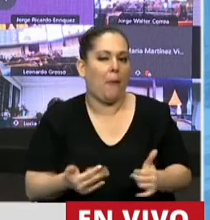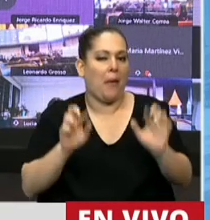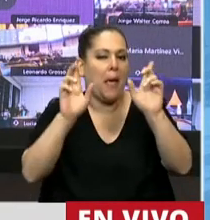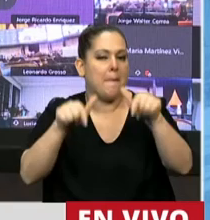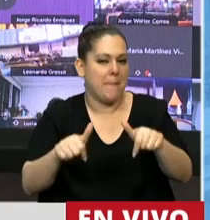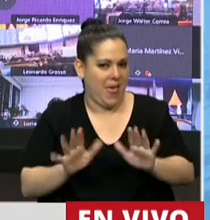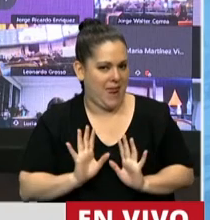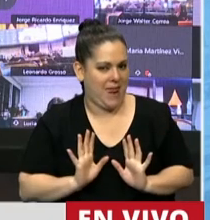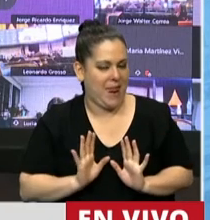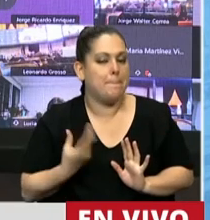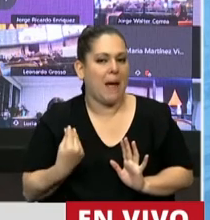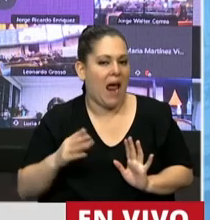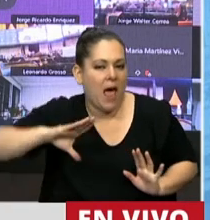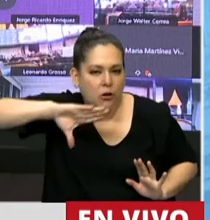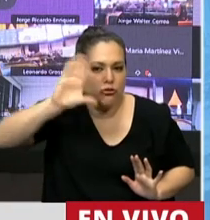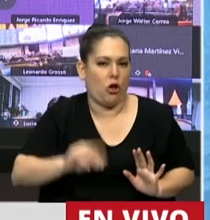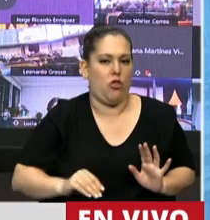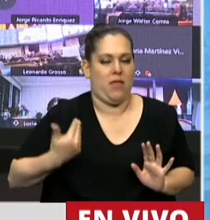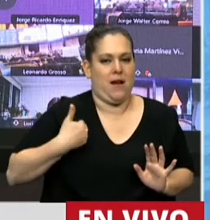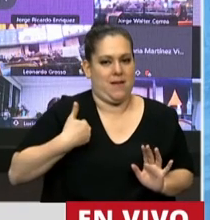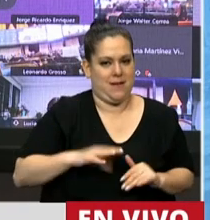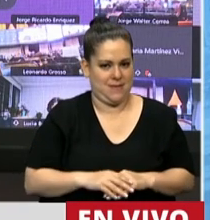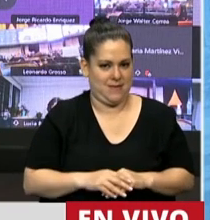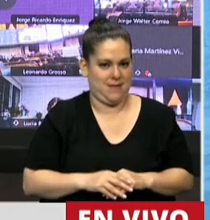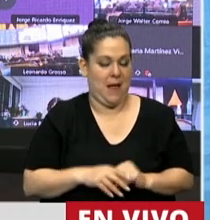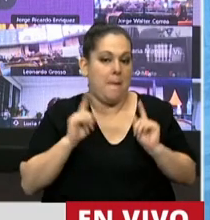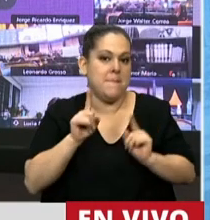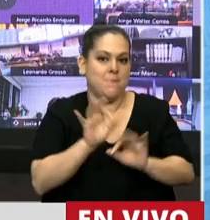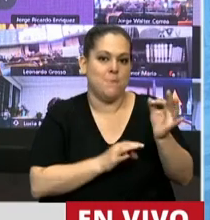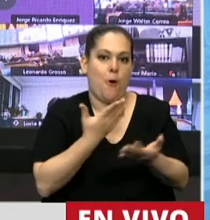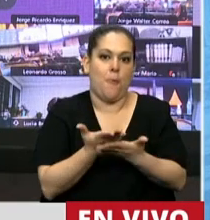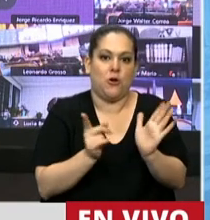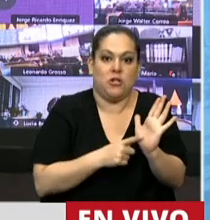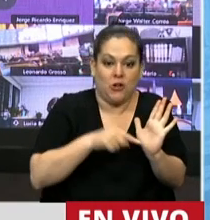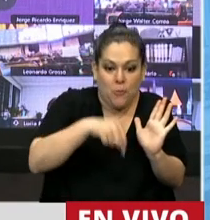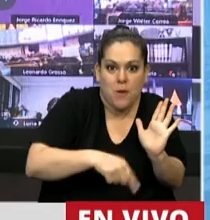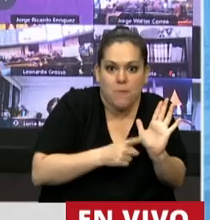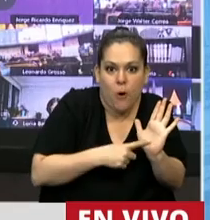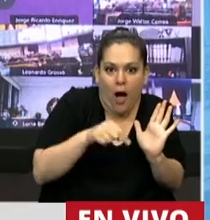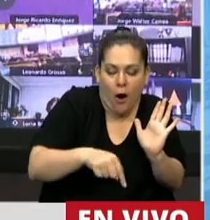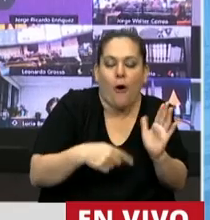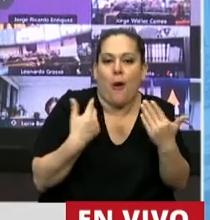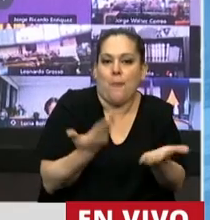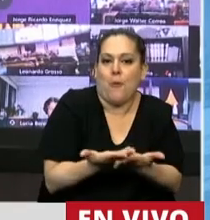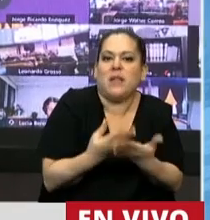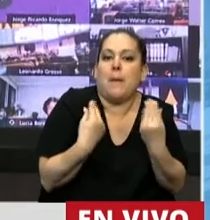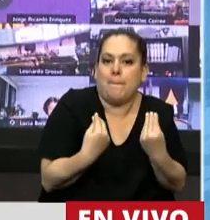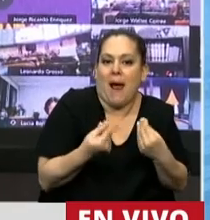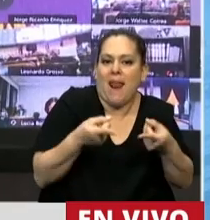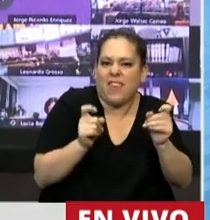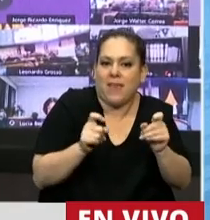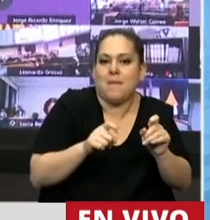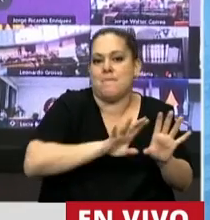para todo el interior provincial como este proyecto se lo propone para todo el interior de la república